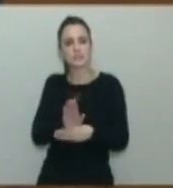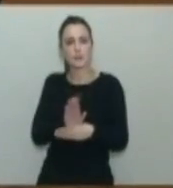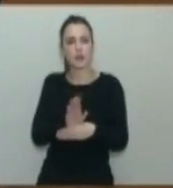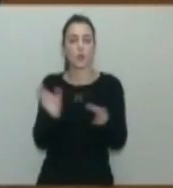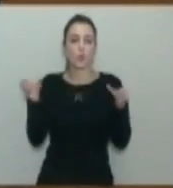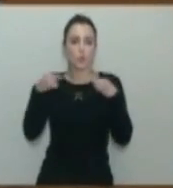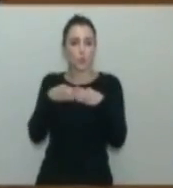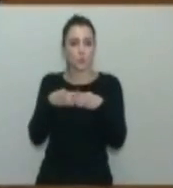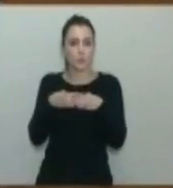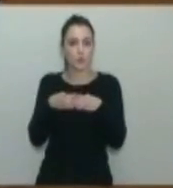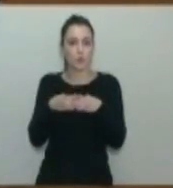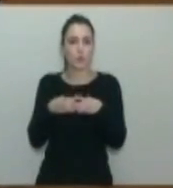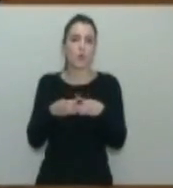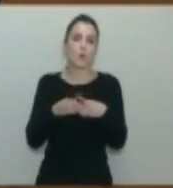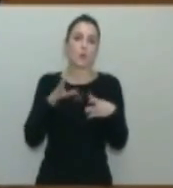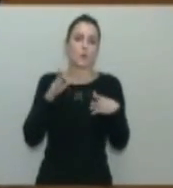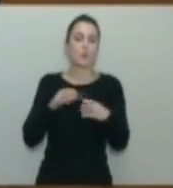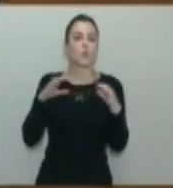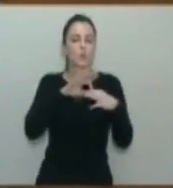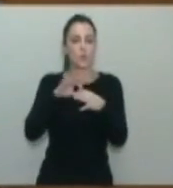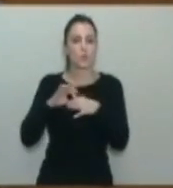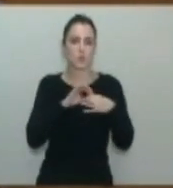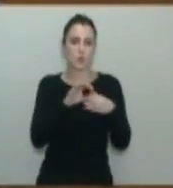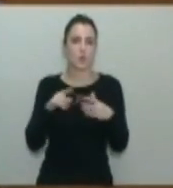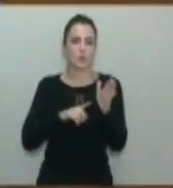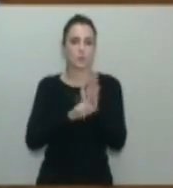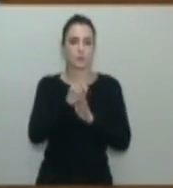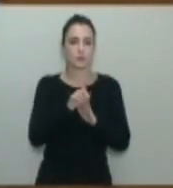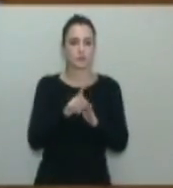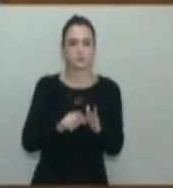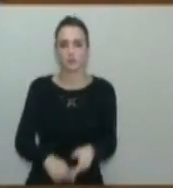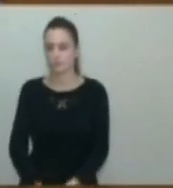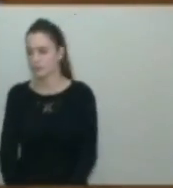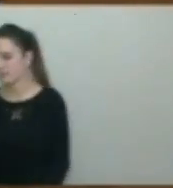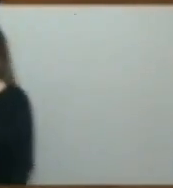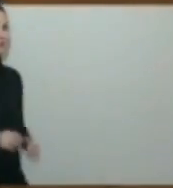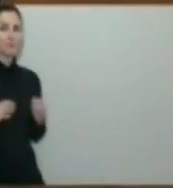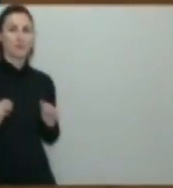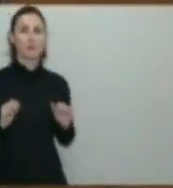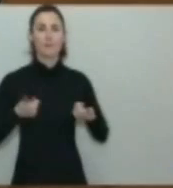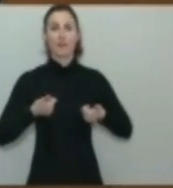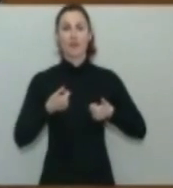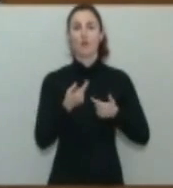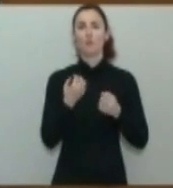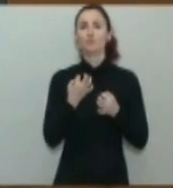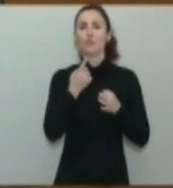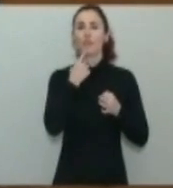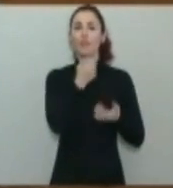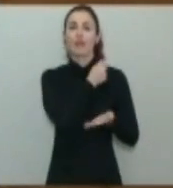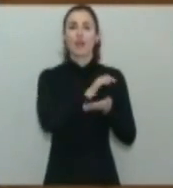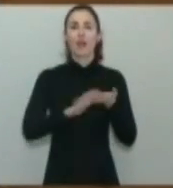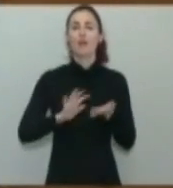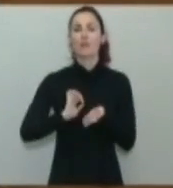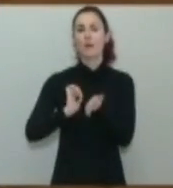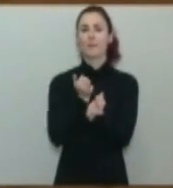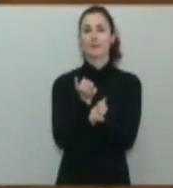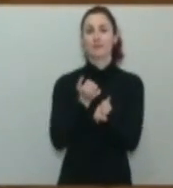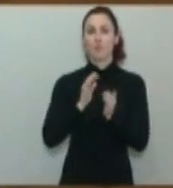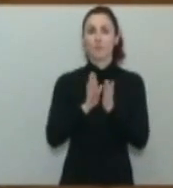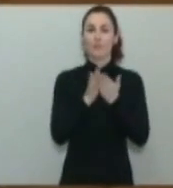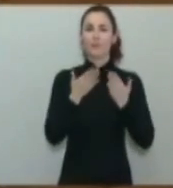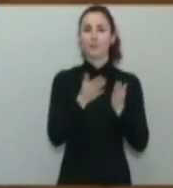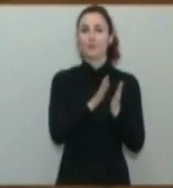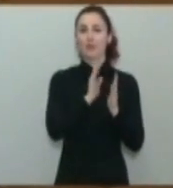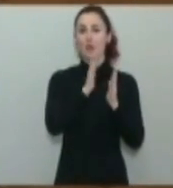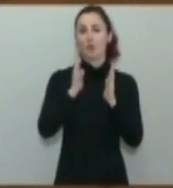Grupo Parlamentario de Unión, Progreso y Democracia, una iniciativa para promover el establecimiento de un sistema gratuito de préstamo de libros de texto en todos los